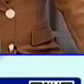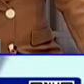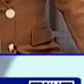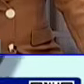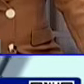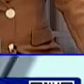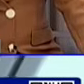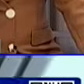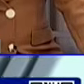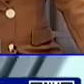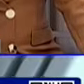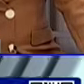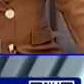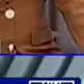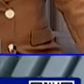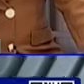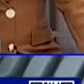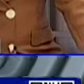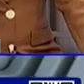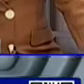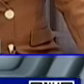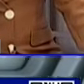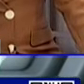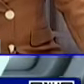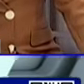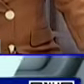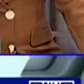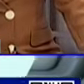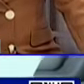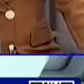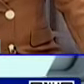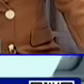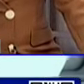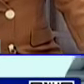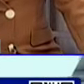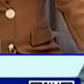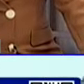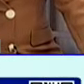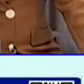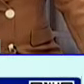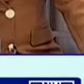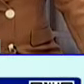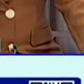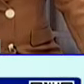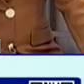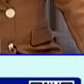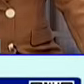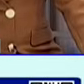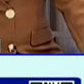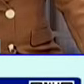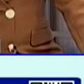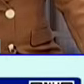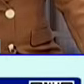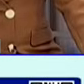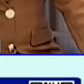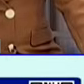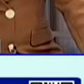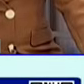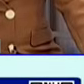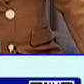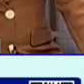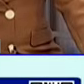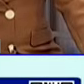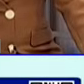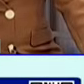se reencuentran con sus familiares. Vamos a hablar también de las pérdidas de producción de diferentes productos. La gente está